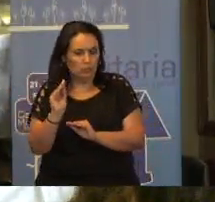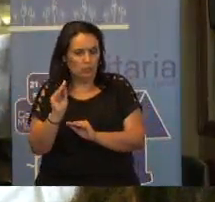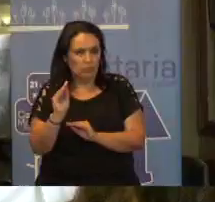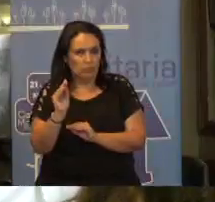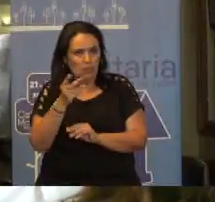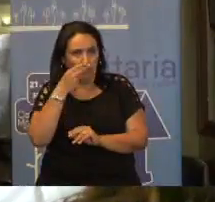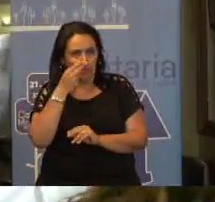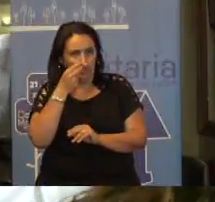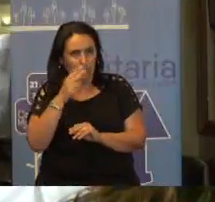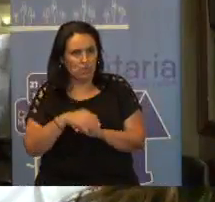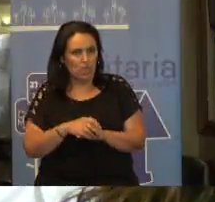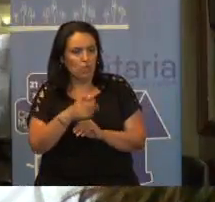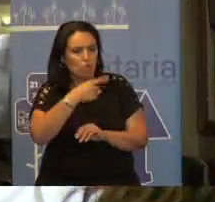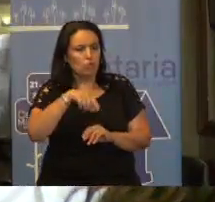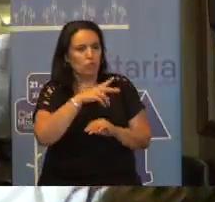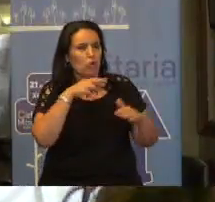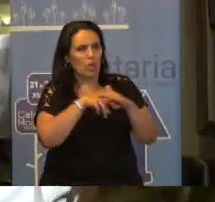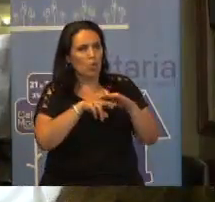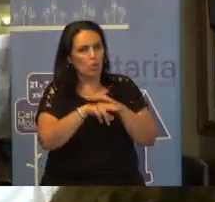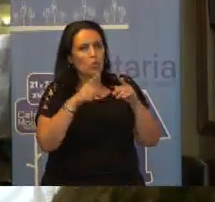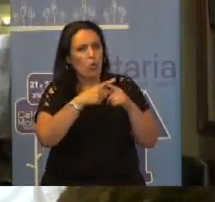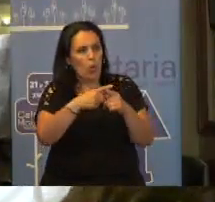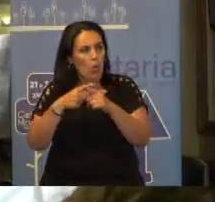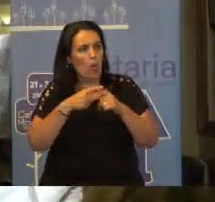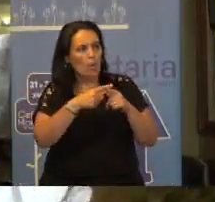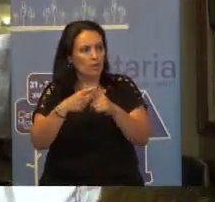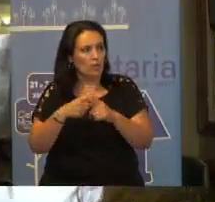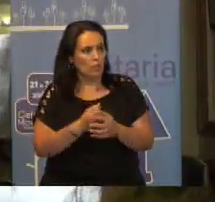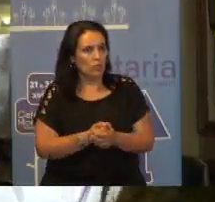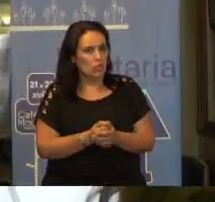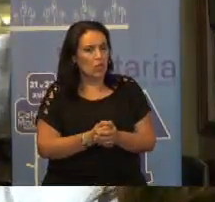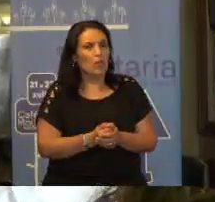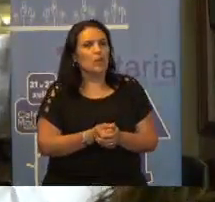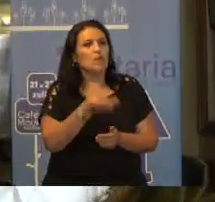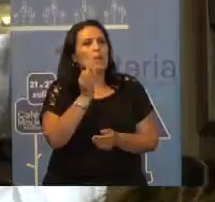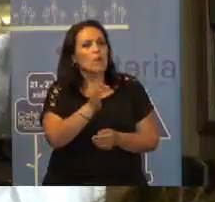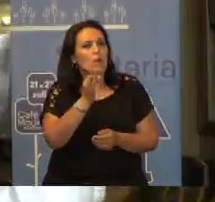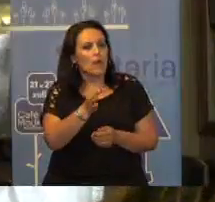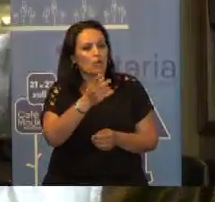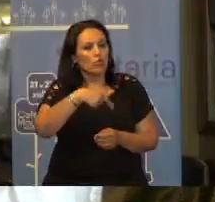no tema dos recursos, o sea, temos que